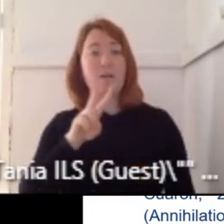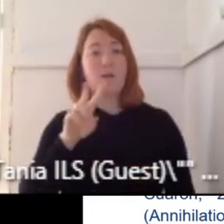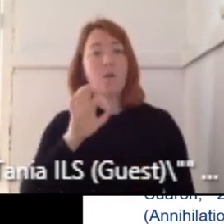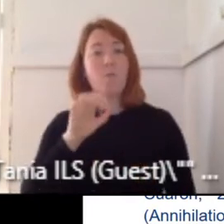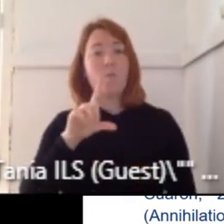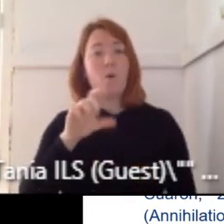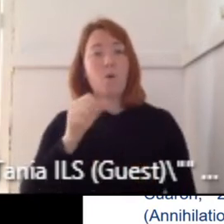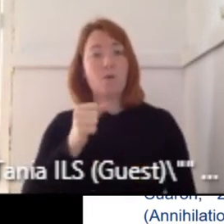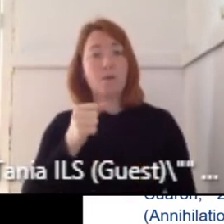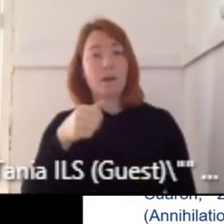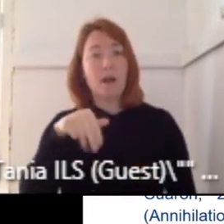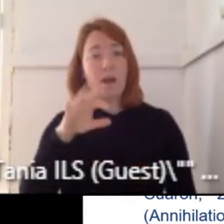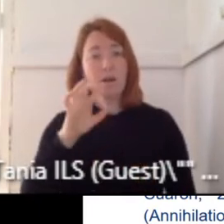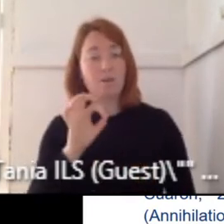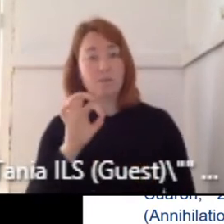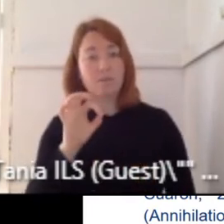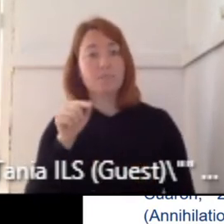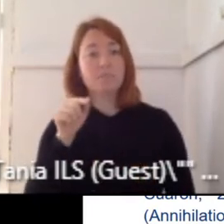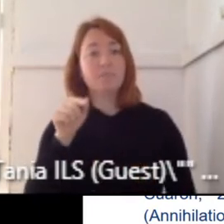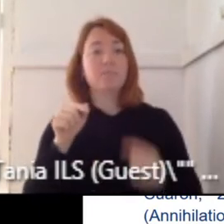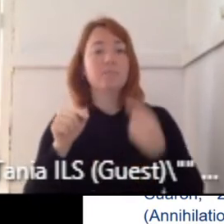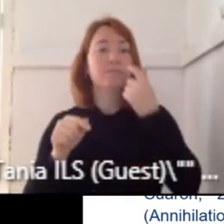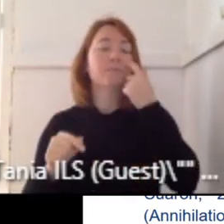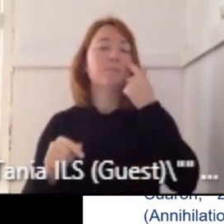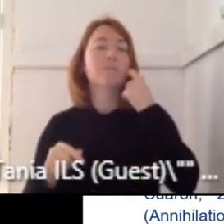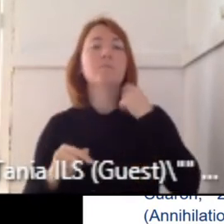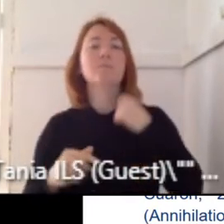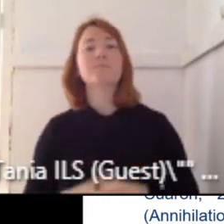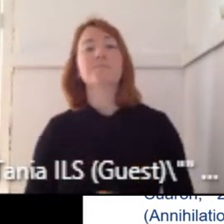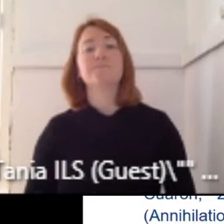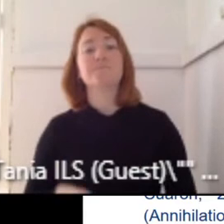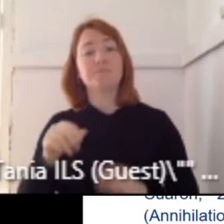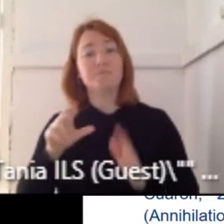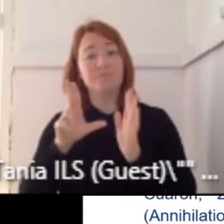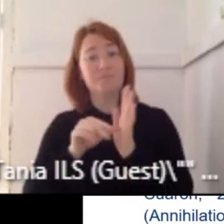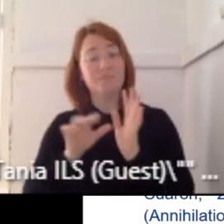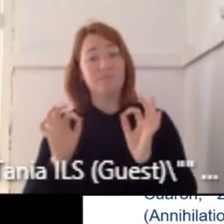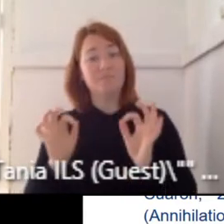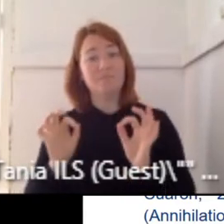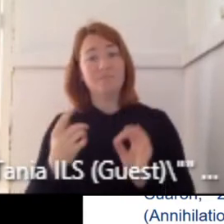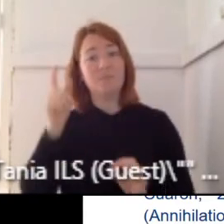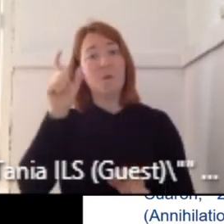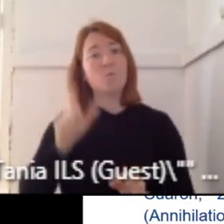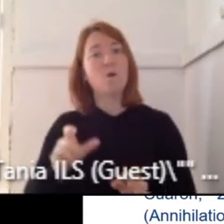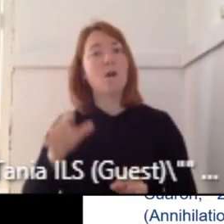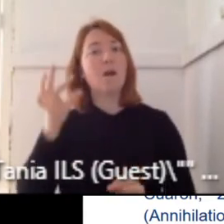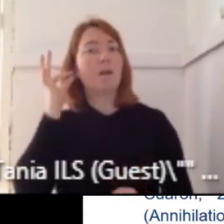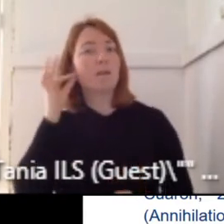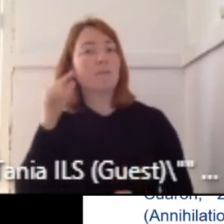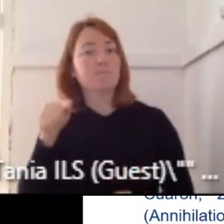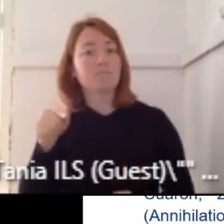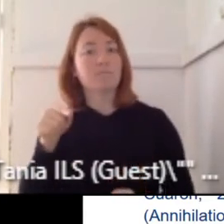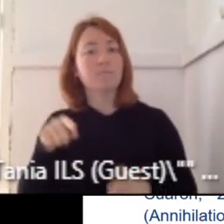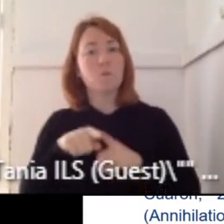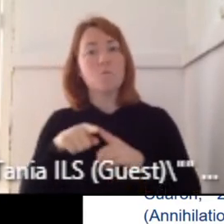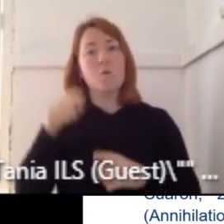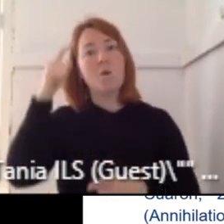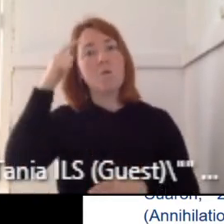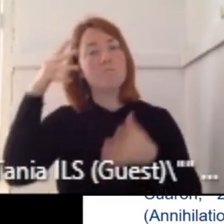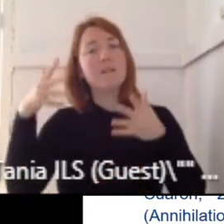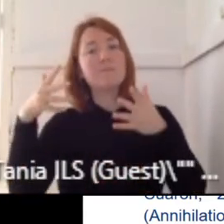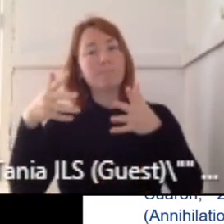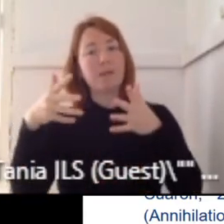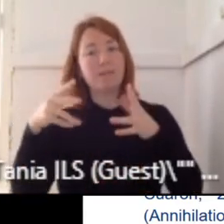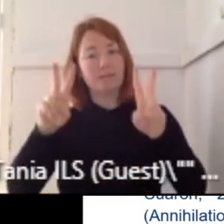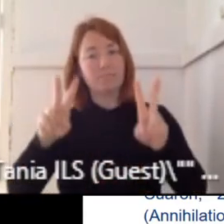termodinámica, una película que es de las pocas donde una mujer es caracterizada como experta en el campo de la ciencia